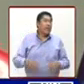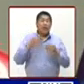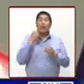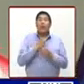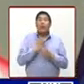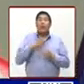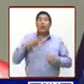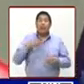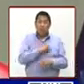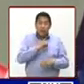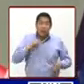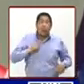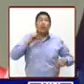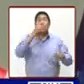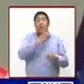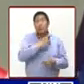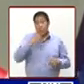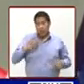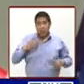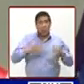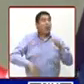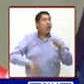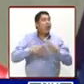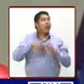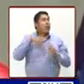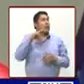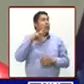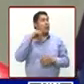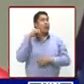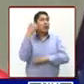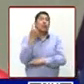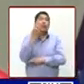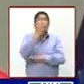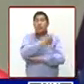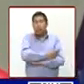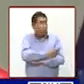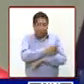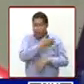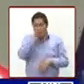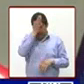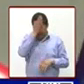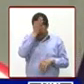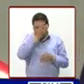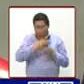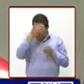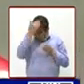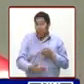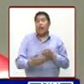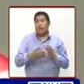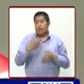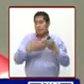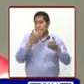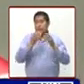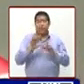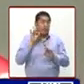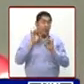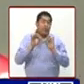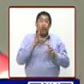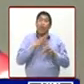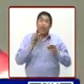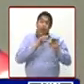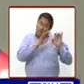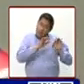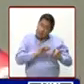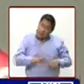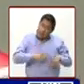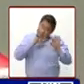de la Asamblea Legislativa, se le confiere hasta 70 días para poder concluir la fase de preselección. Y la redacción